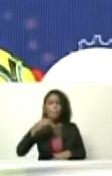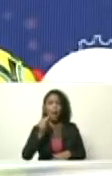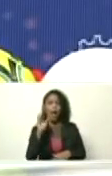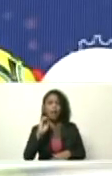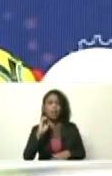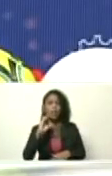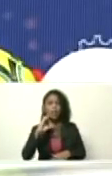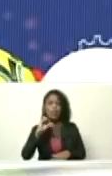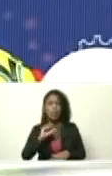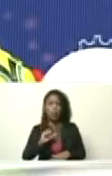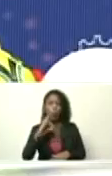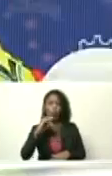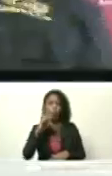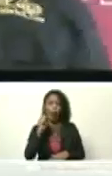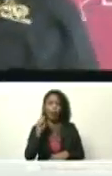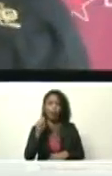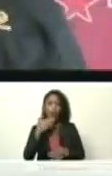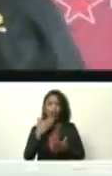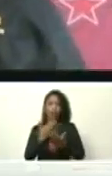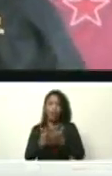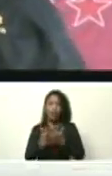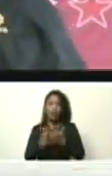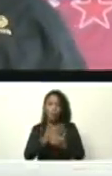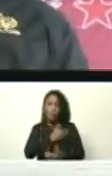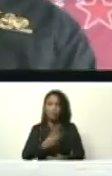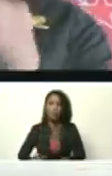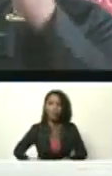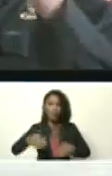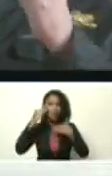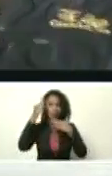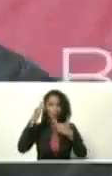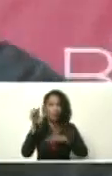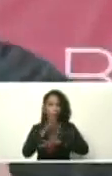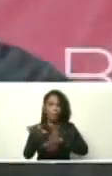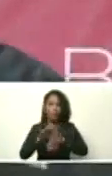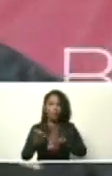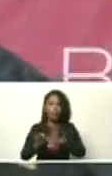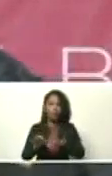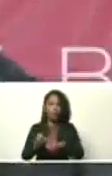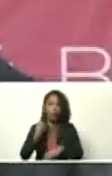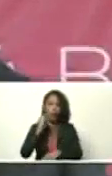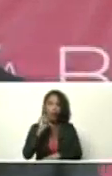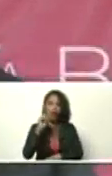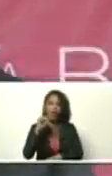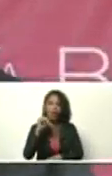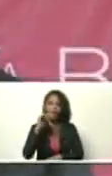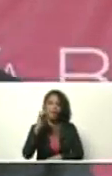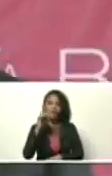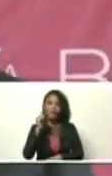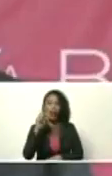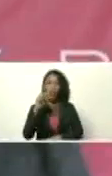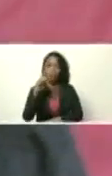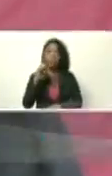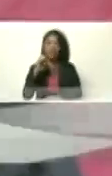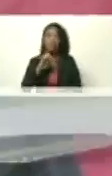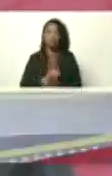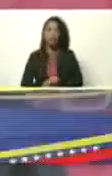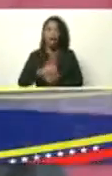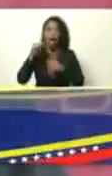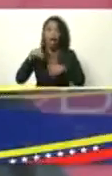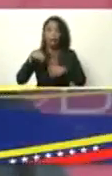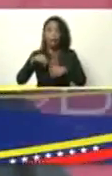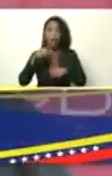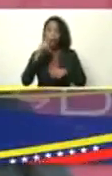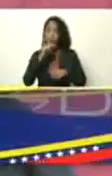gobernador. Gracias, presidente. Les saludamos desde el municipio Infante, aquí en Valle de la Pascua, como la Pascua